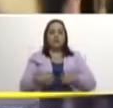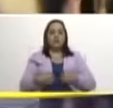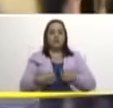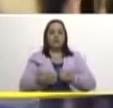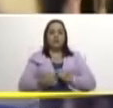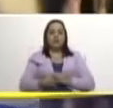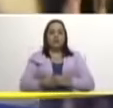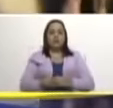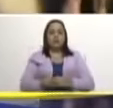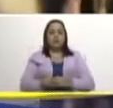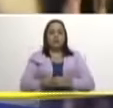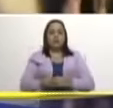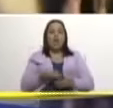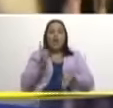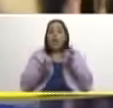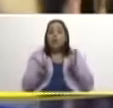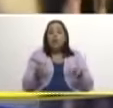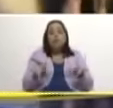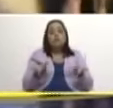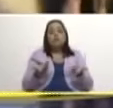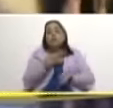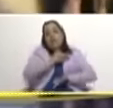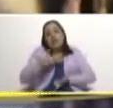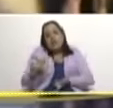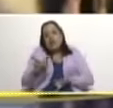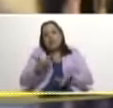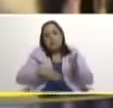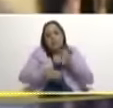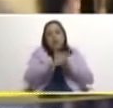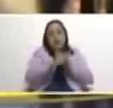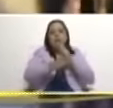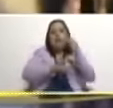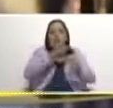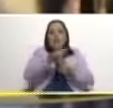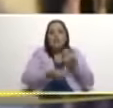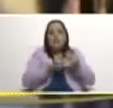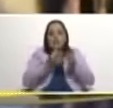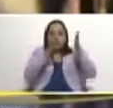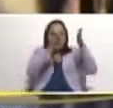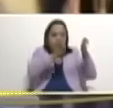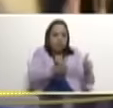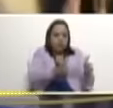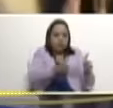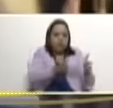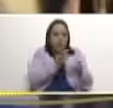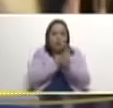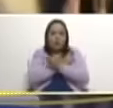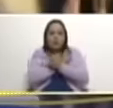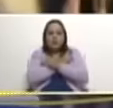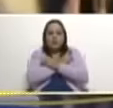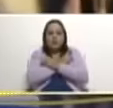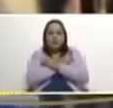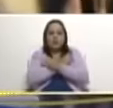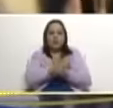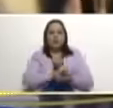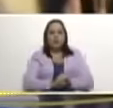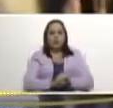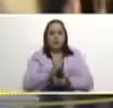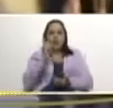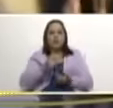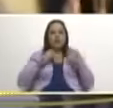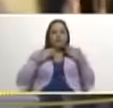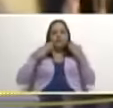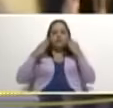hasta por intuición, diría yo, para reconocer en esos restos y esos huesos una